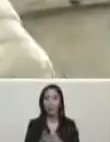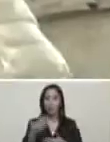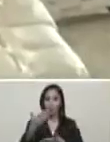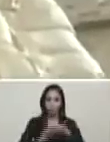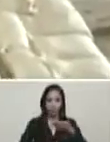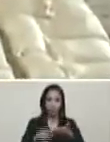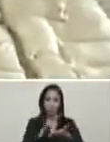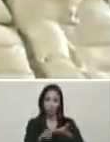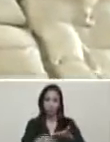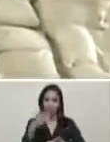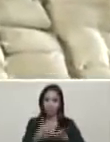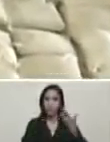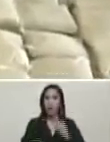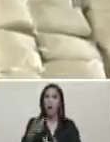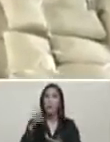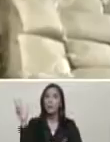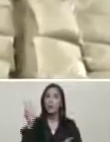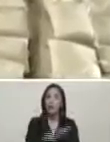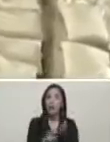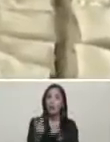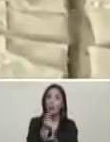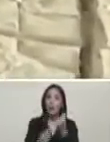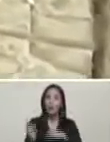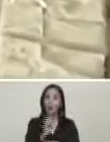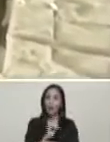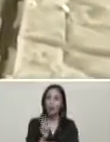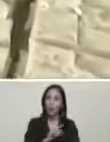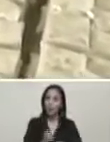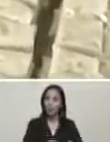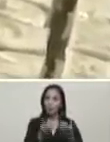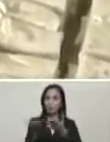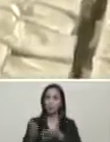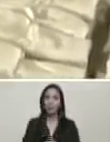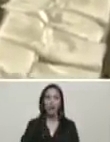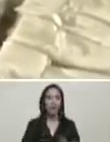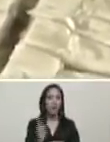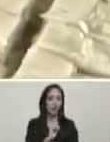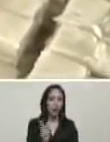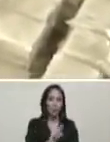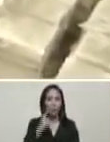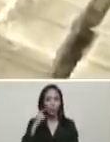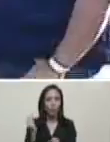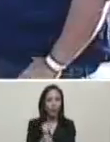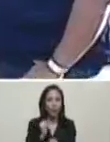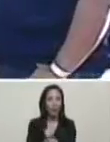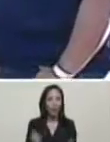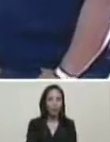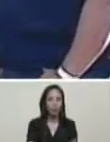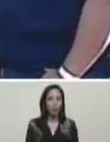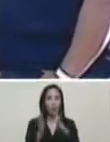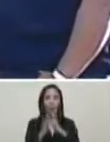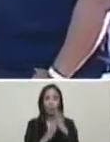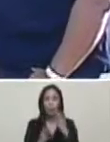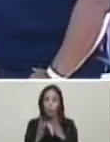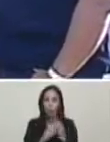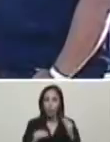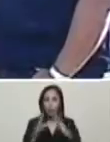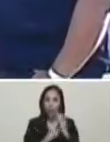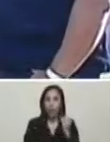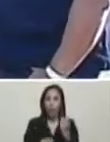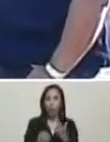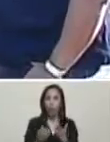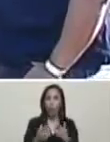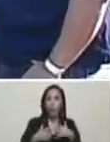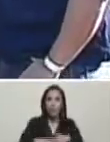y cuente con esos recursos inmediatos para operar con rapidez, con eficiencia y recuperar todas las plantas del